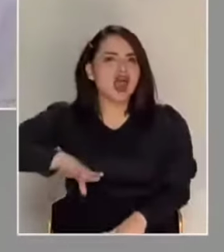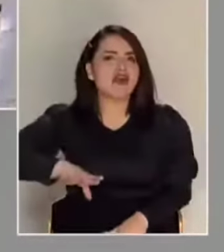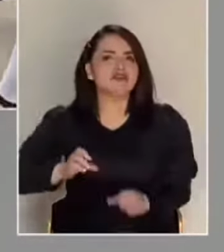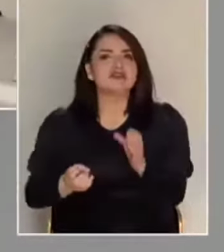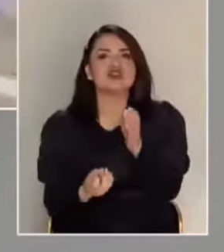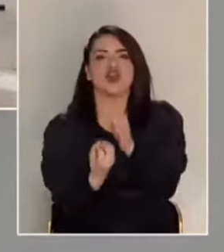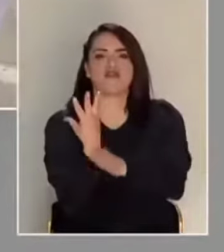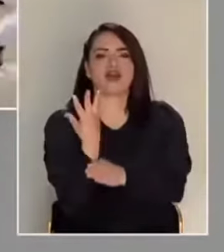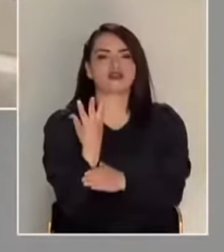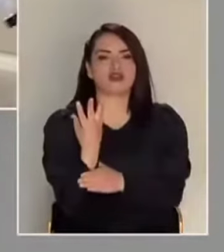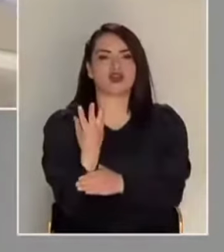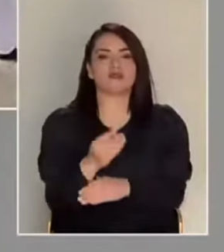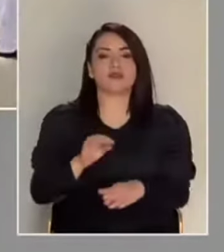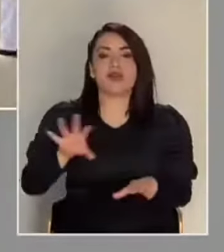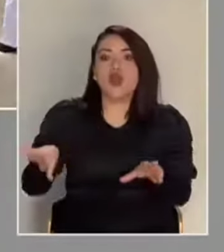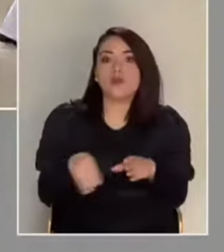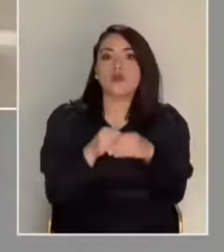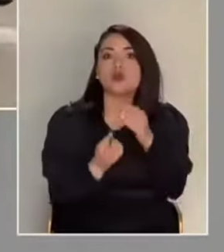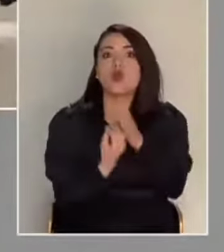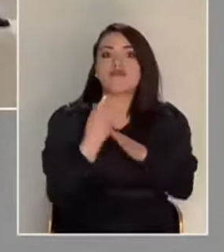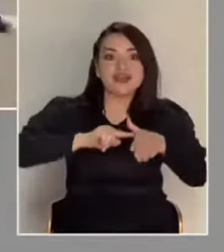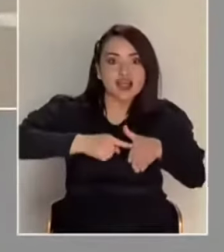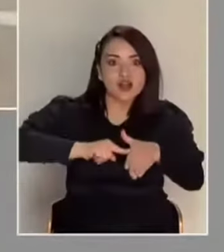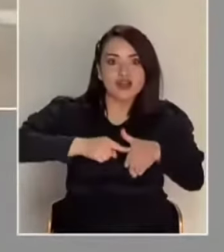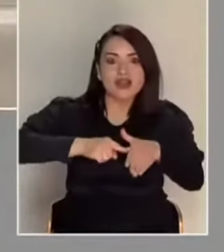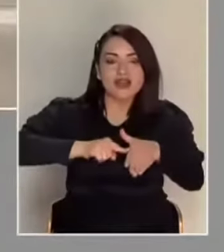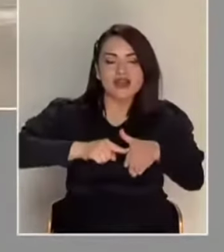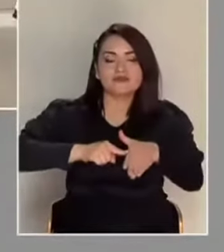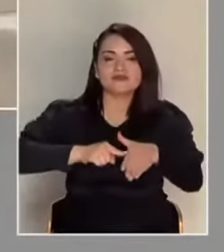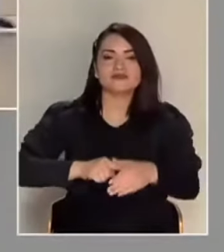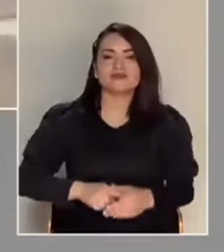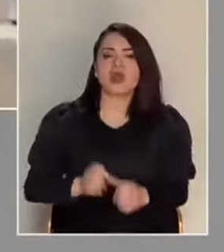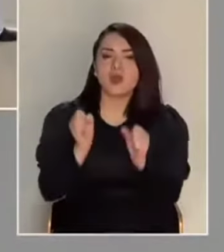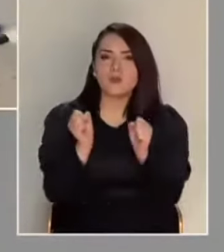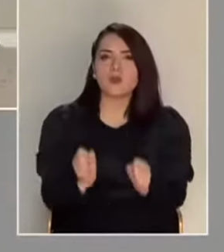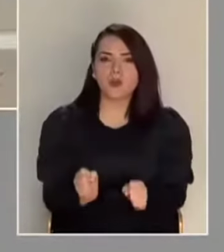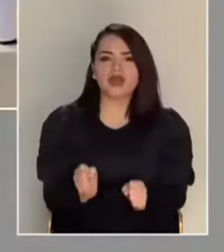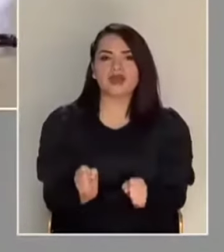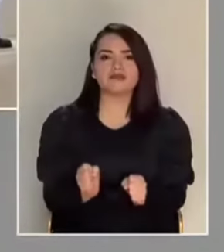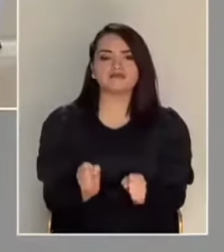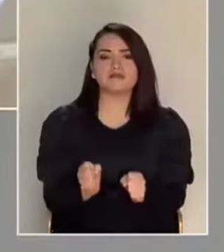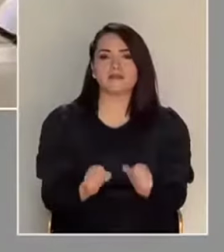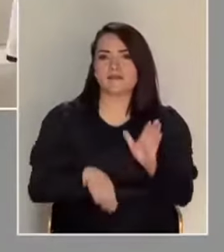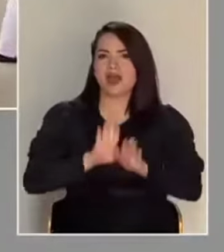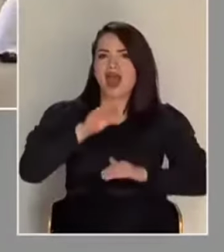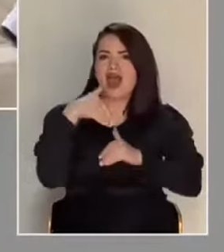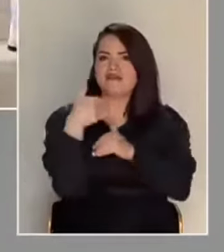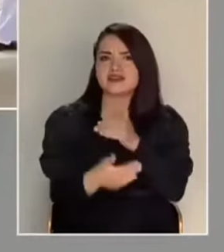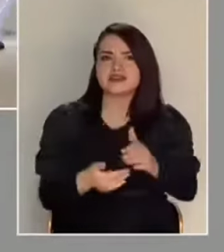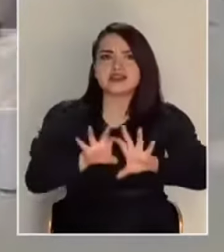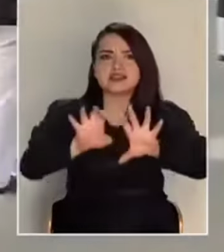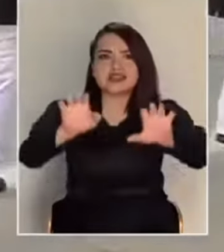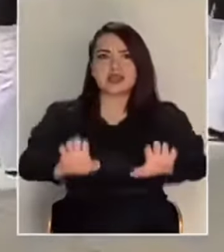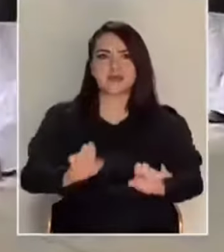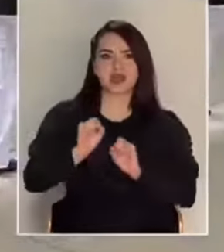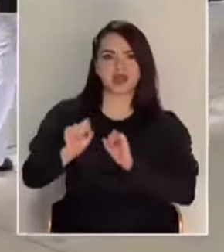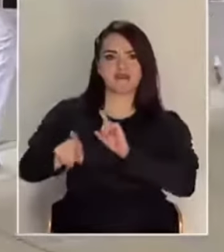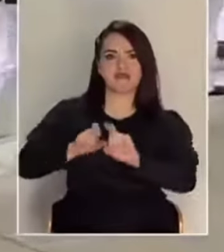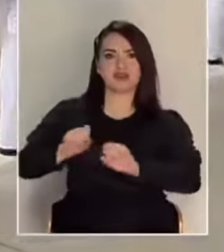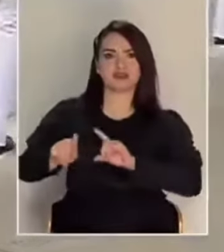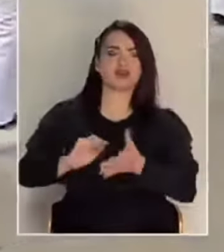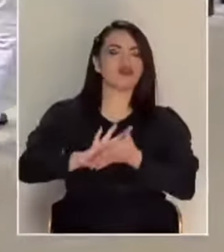innovación, incorporación de nuevas tecnologías y para poder operar los más avanzados sistemas de defensa.